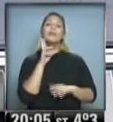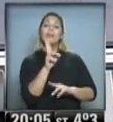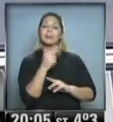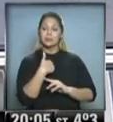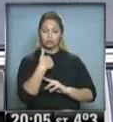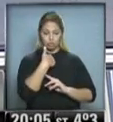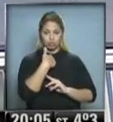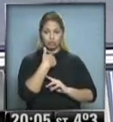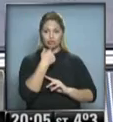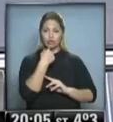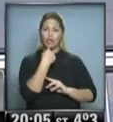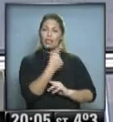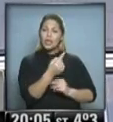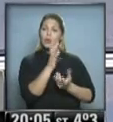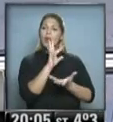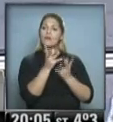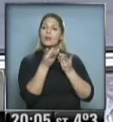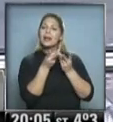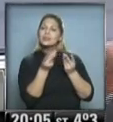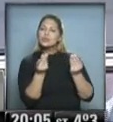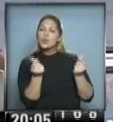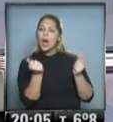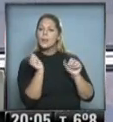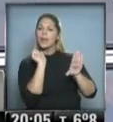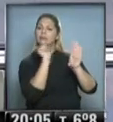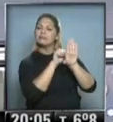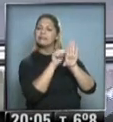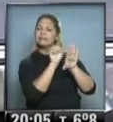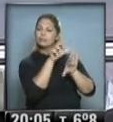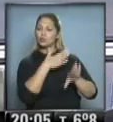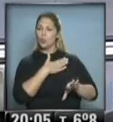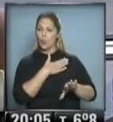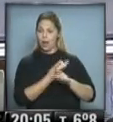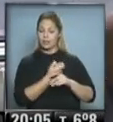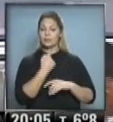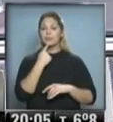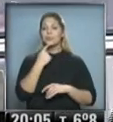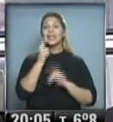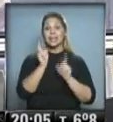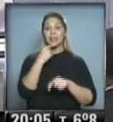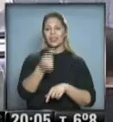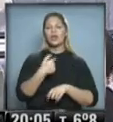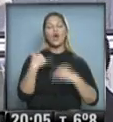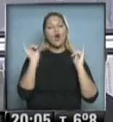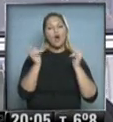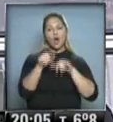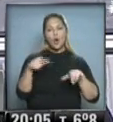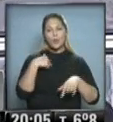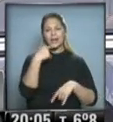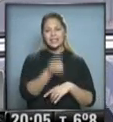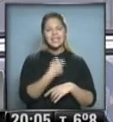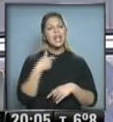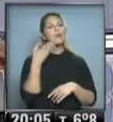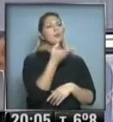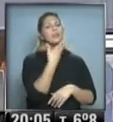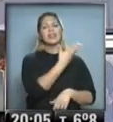que llame suavemente a esa puerta. Además agregó que la juventud es el ventanal de la vida y pidió a las autoridades que le den una